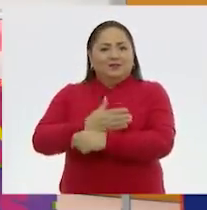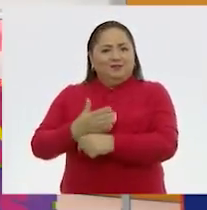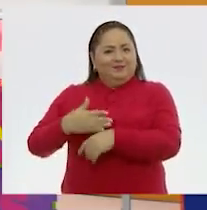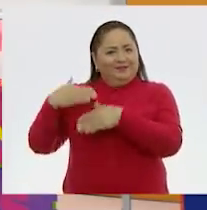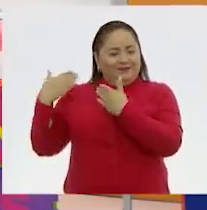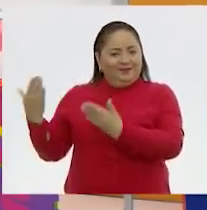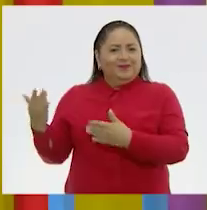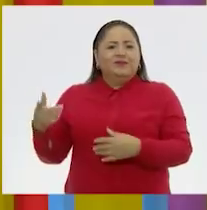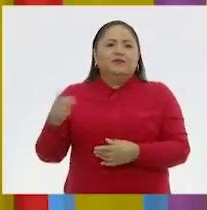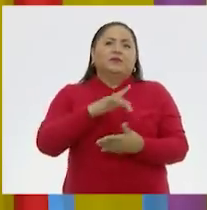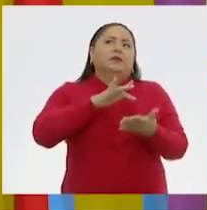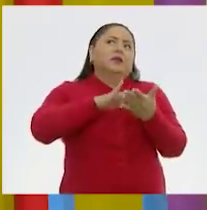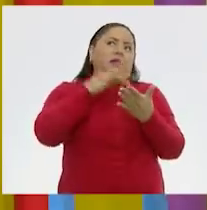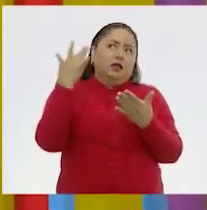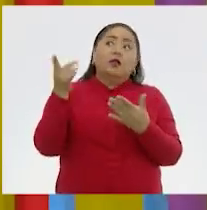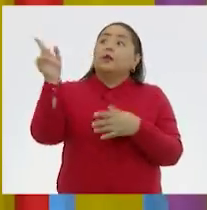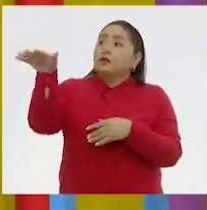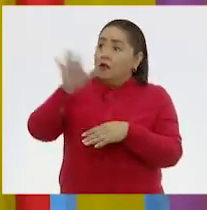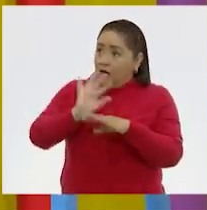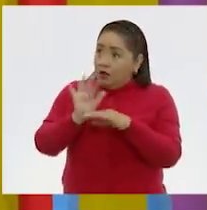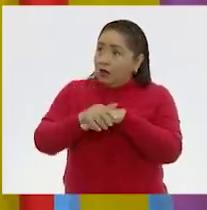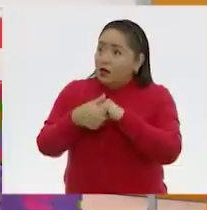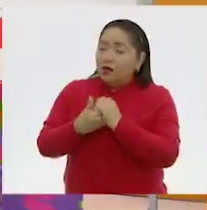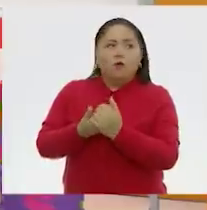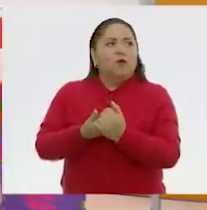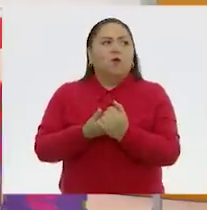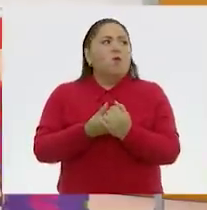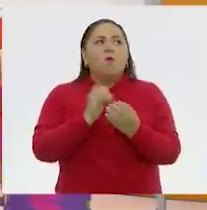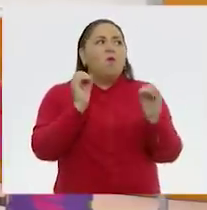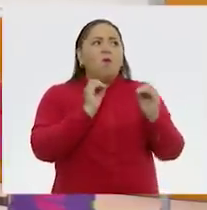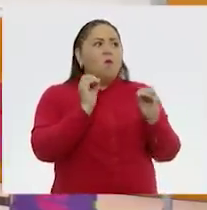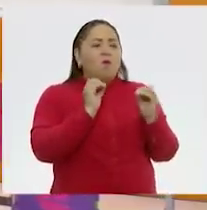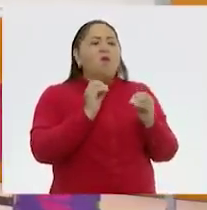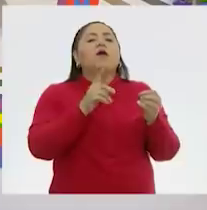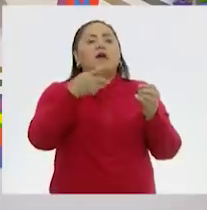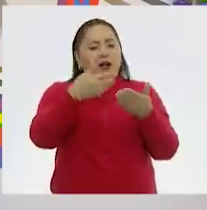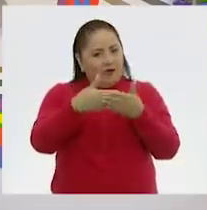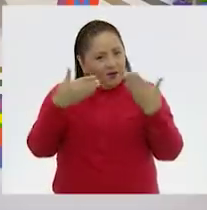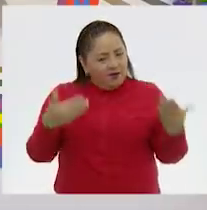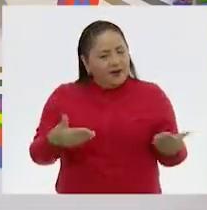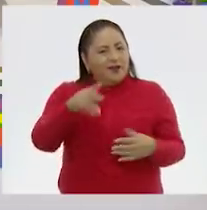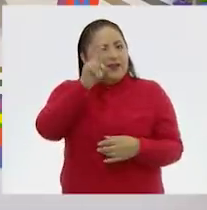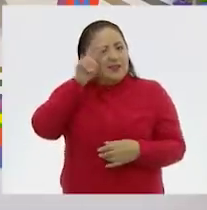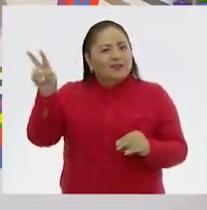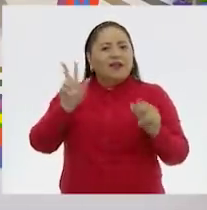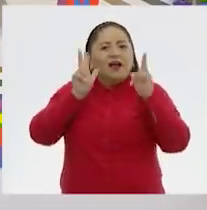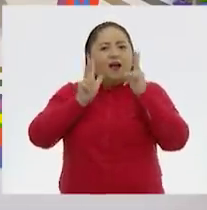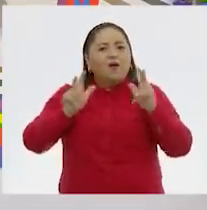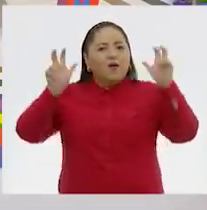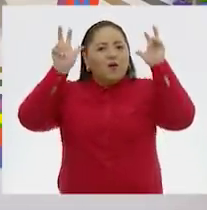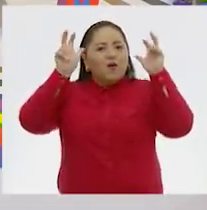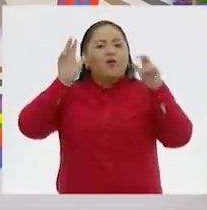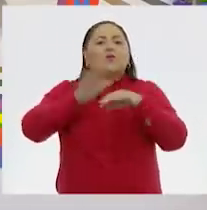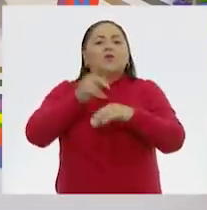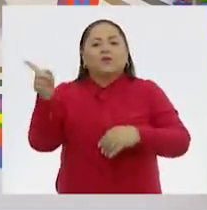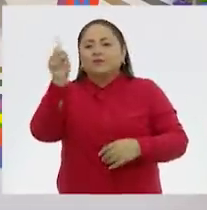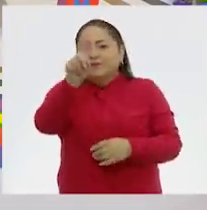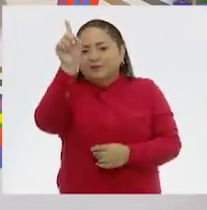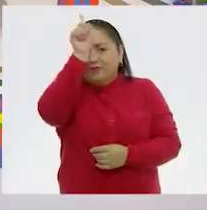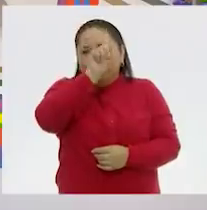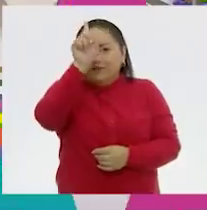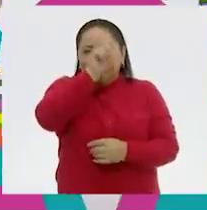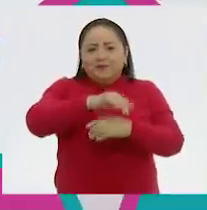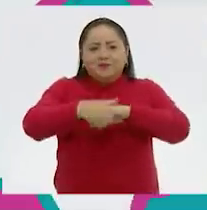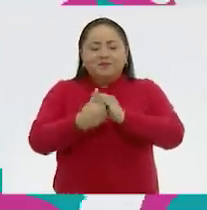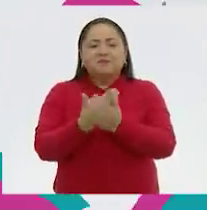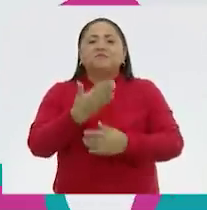gracias por esperarme. Oye, ¿ya te lavaste las manos? No, todavía no. Todavía. ¿Qué les parece entonces si vamos a ver a Jolisto porque tiene la recomendación para lavarnos